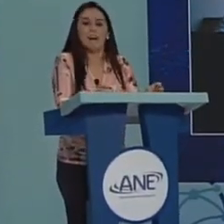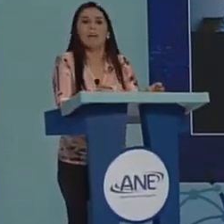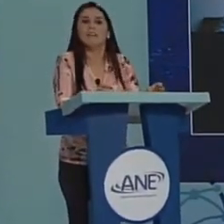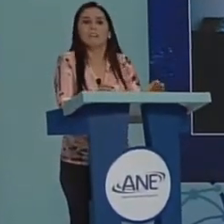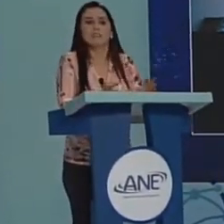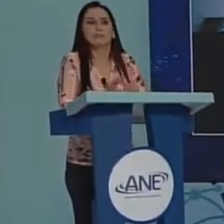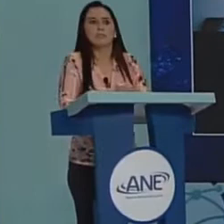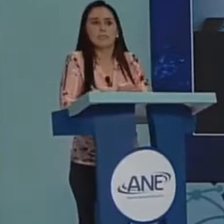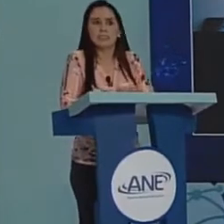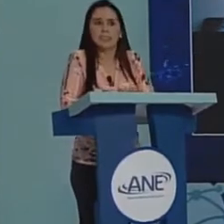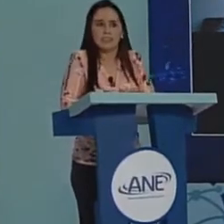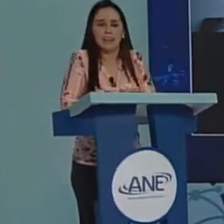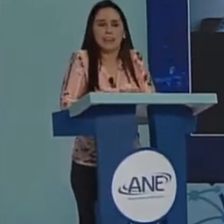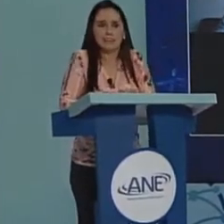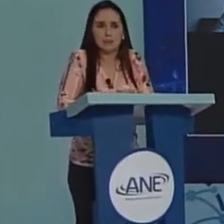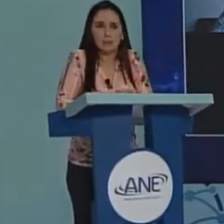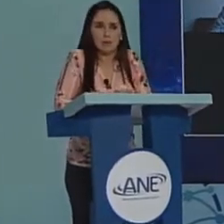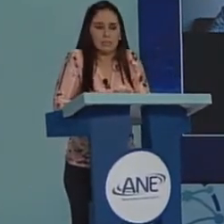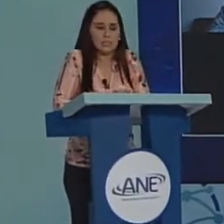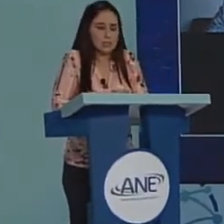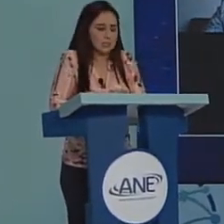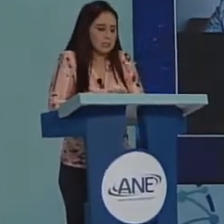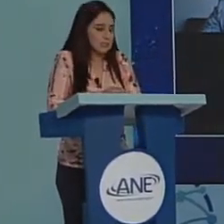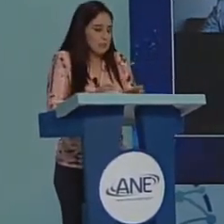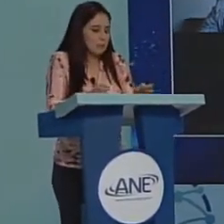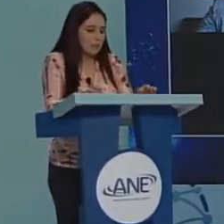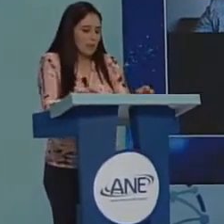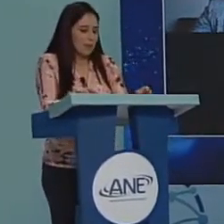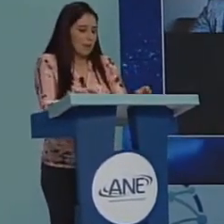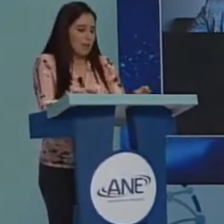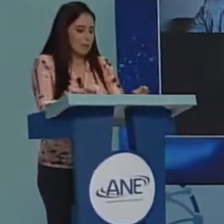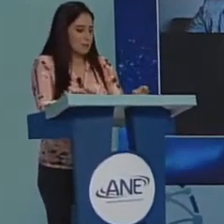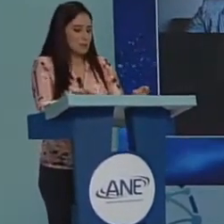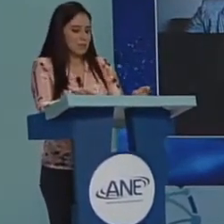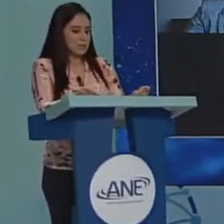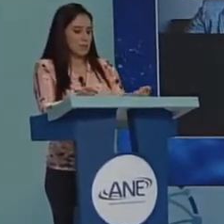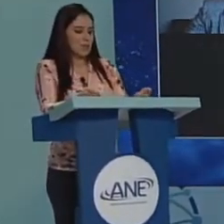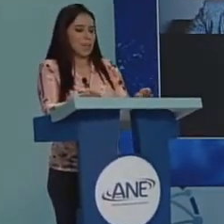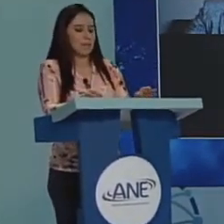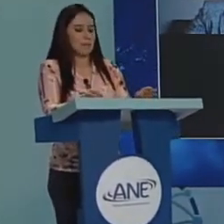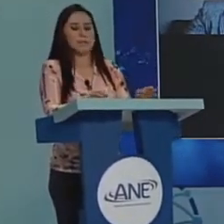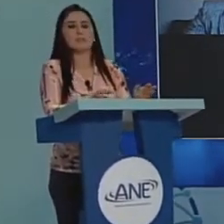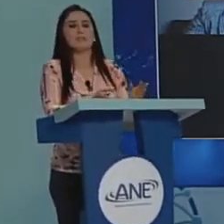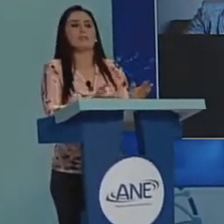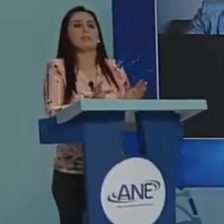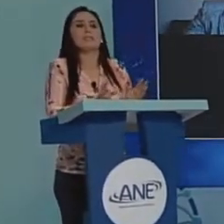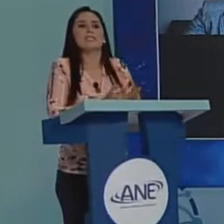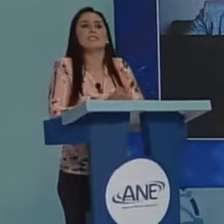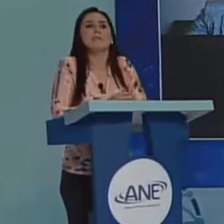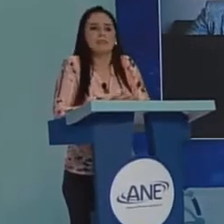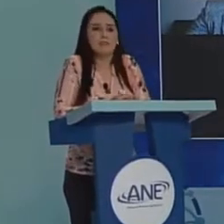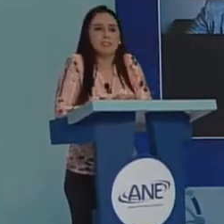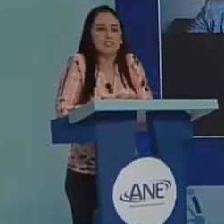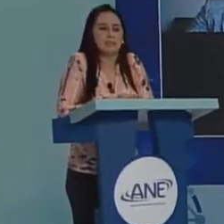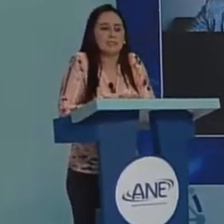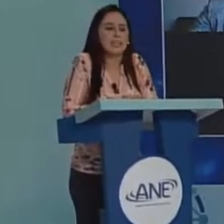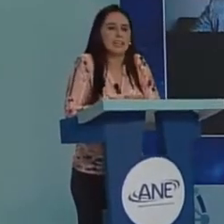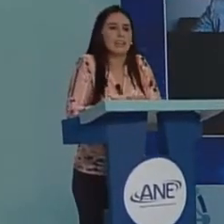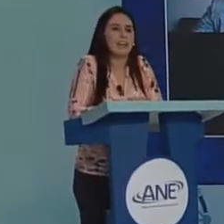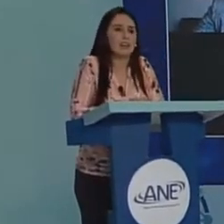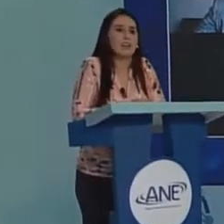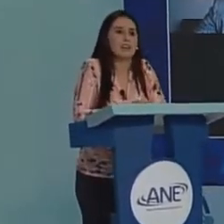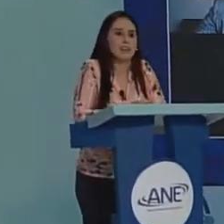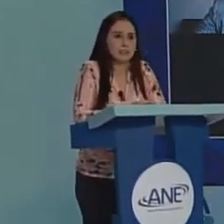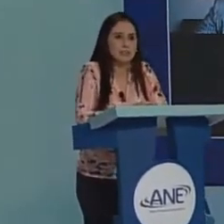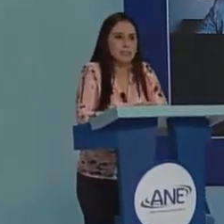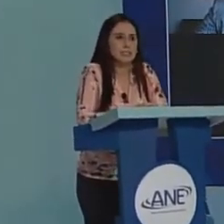en este trabajo de transformación digital que adelantan todos los sectores. Es por esta razón que pues hemos dispuesto este espacio en nuestra